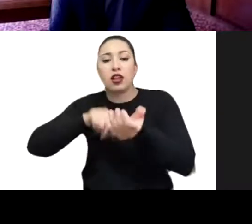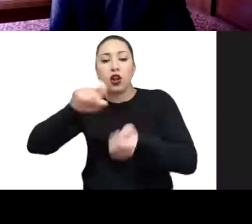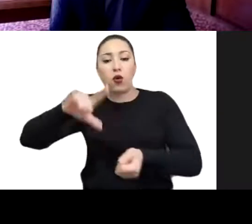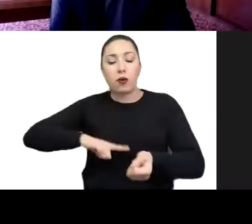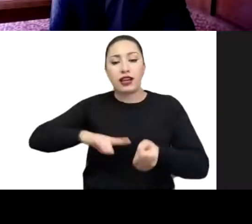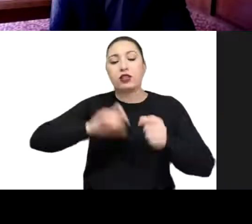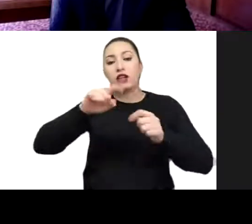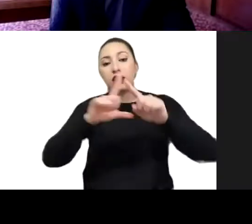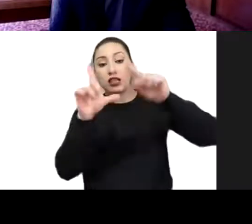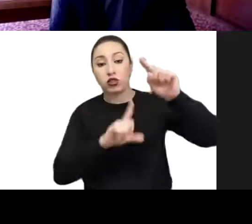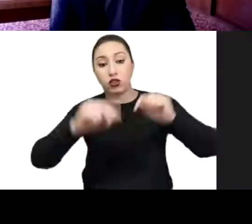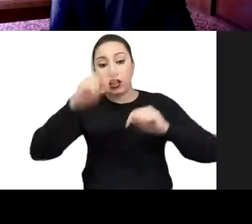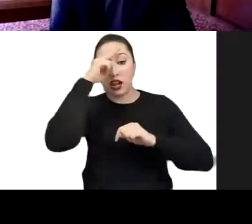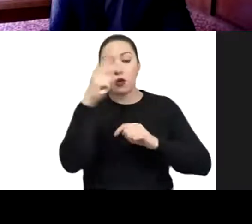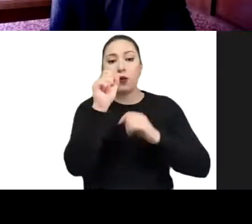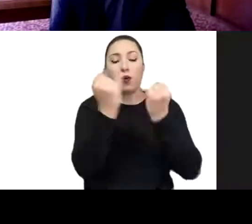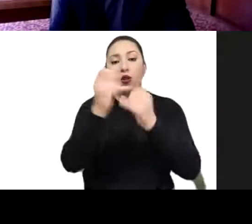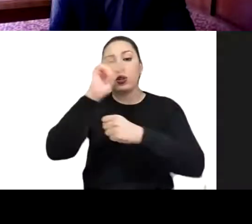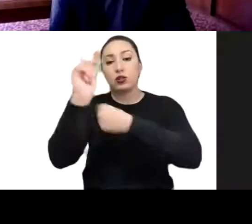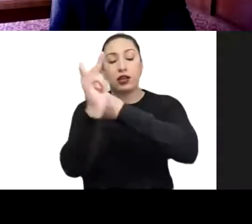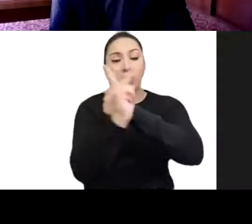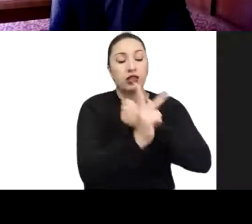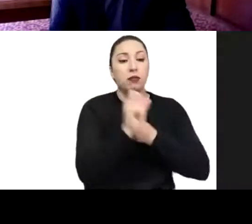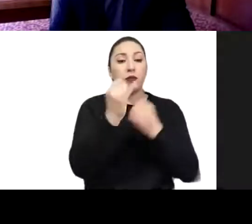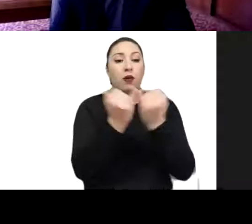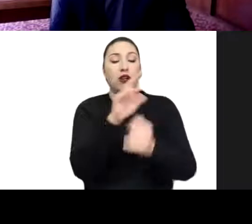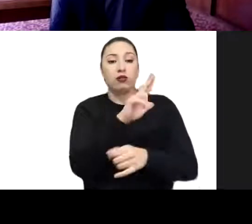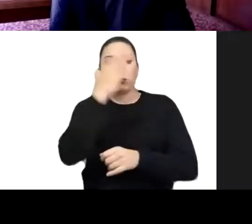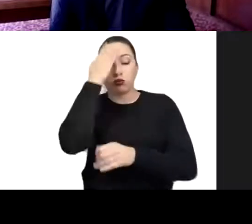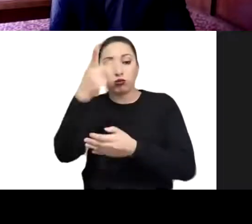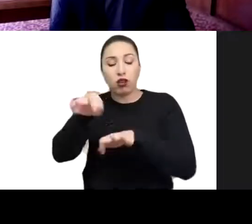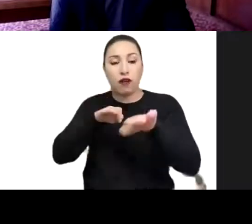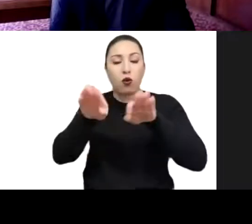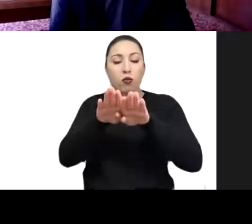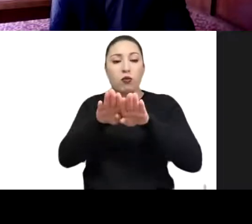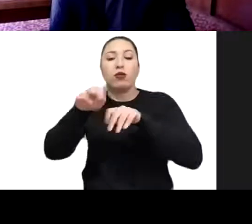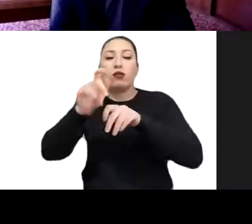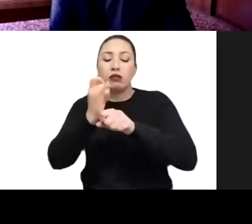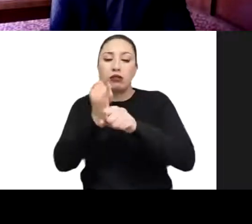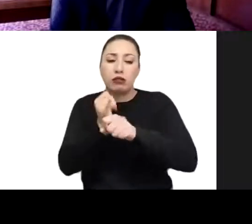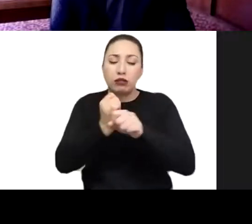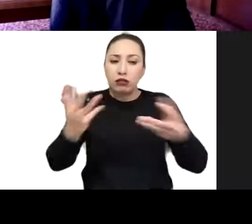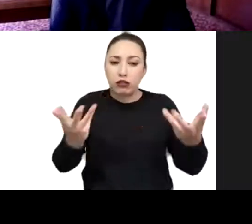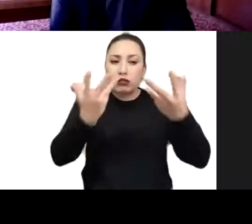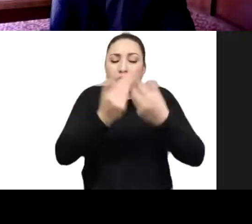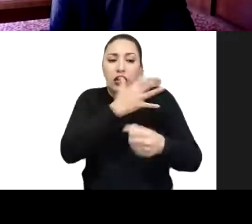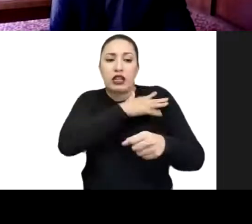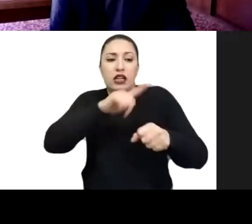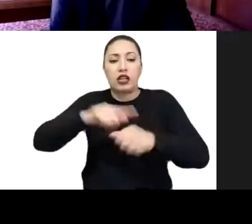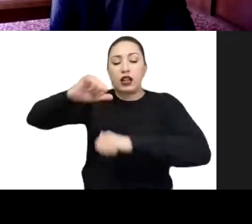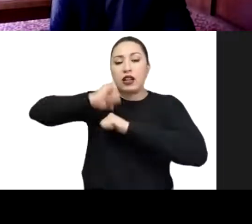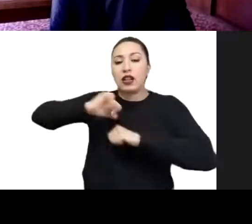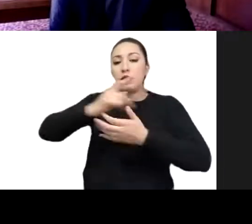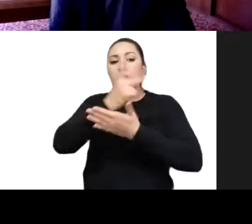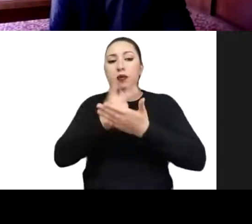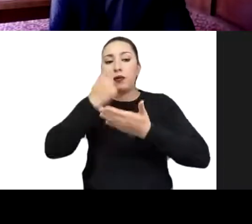nacionales e internacionales, y destaca su labor como consultora coordinadora general a cargo del programa de rescate integral